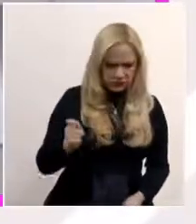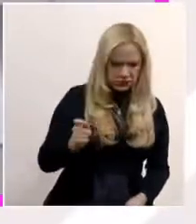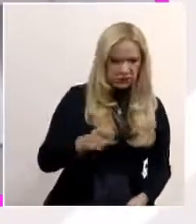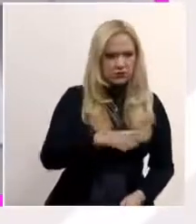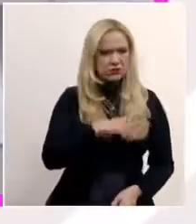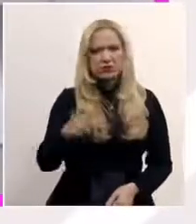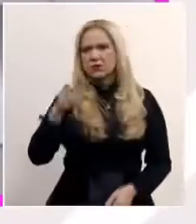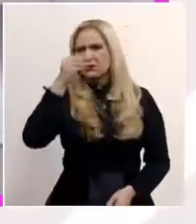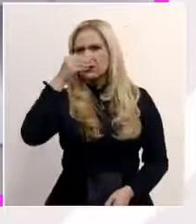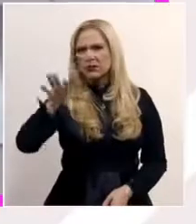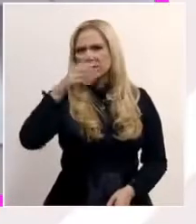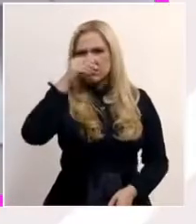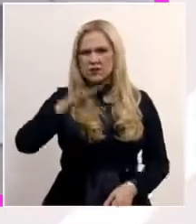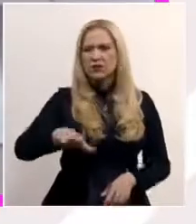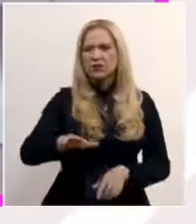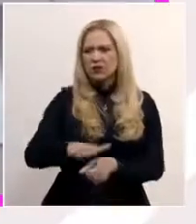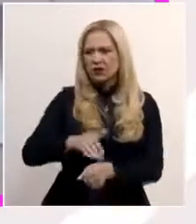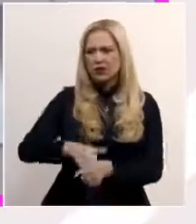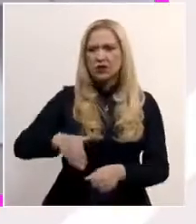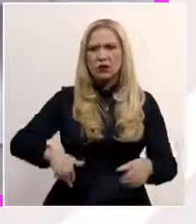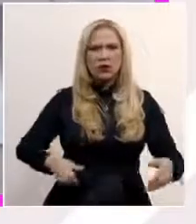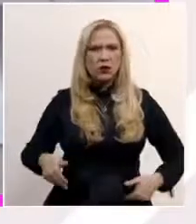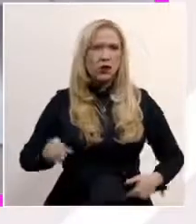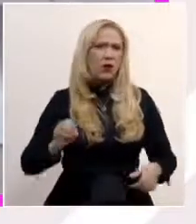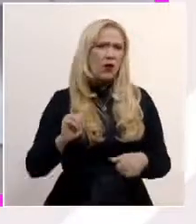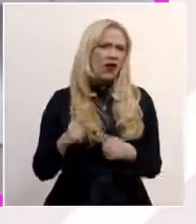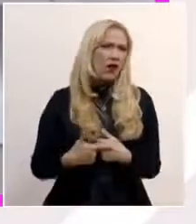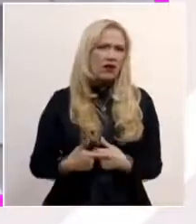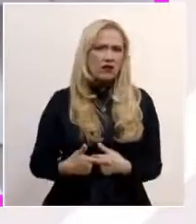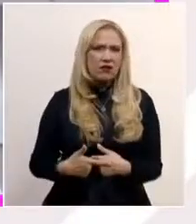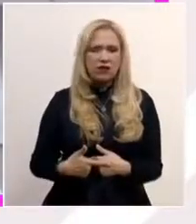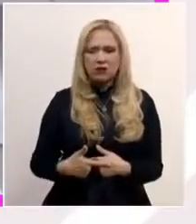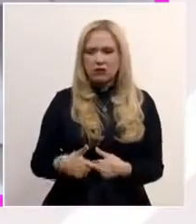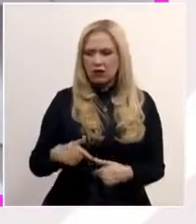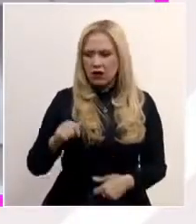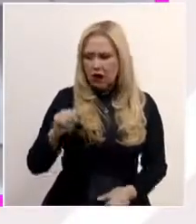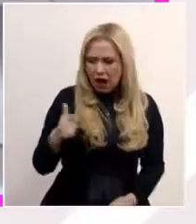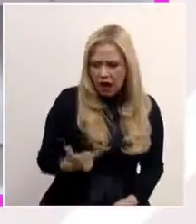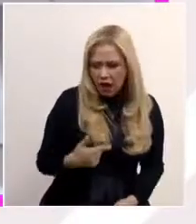hostigamiento comienzan, ese es un buen momento para nosotros para intervenir.